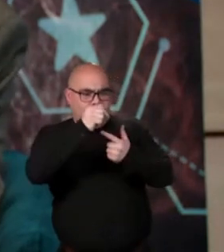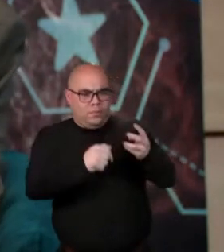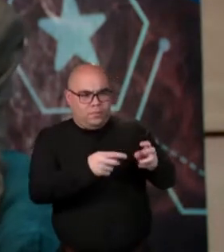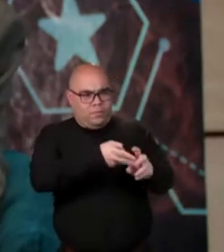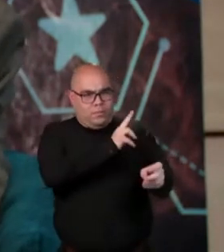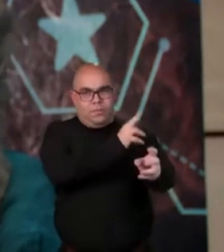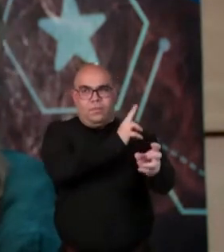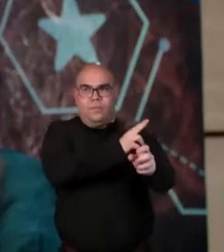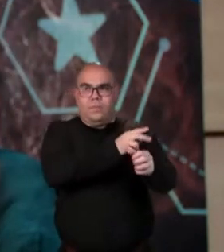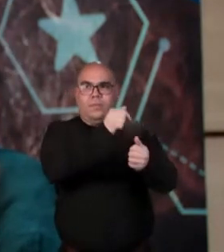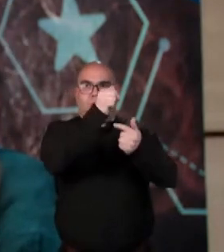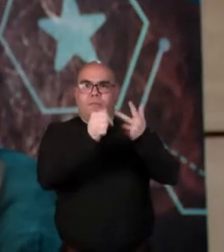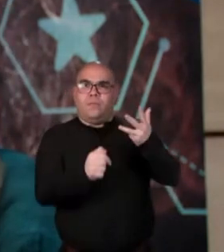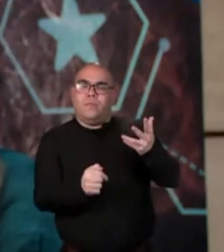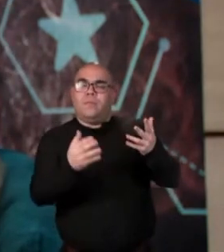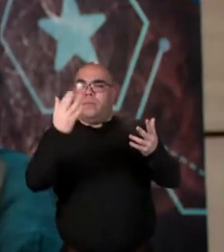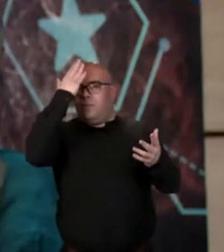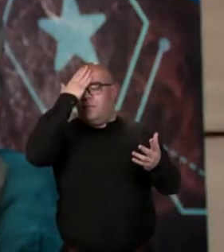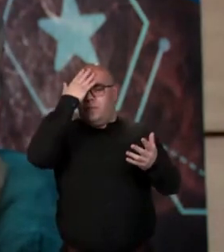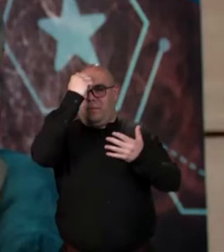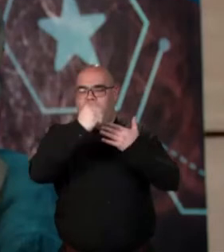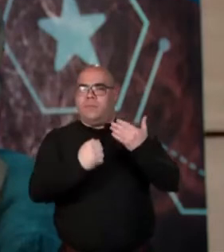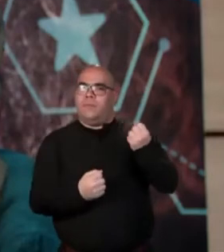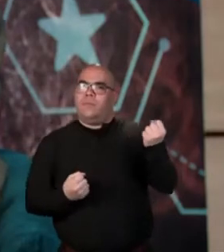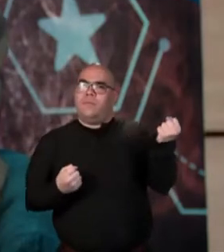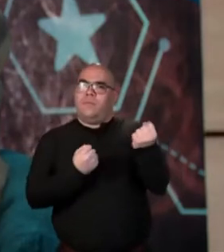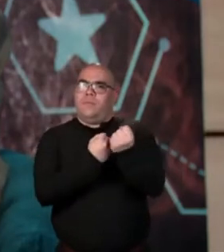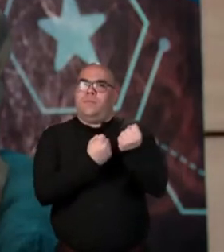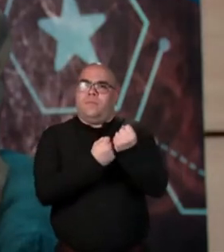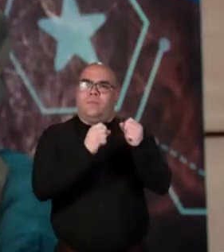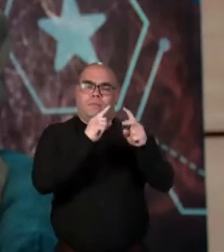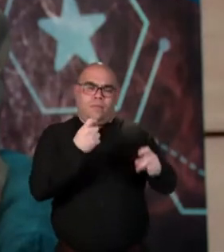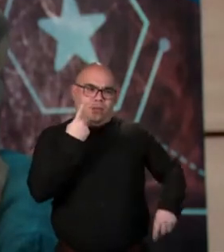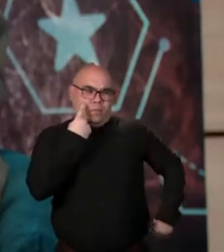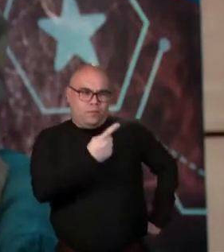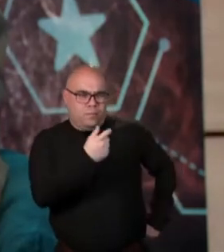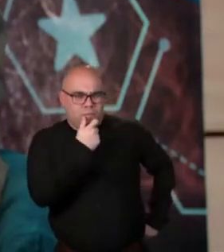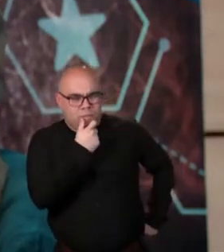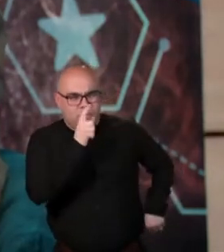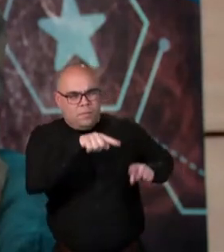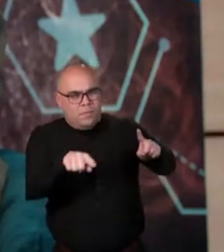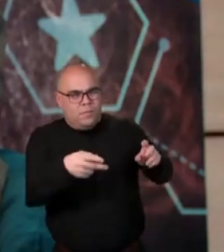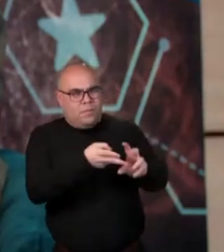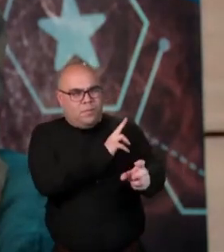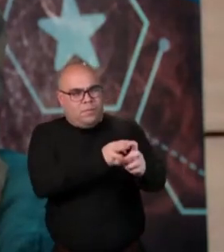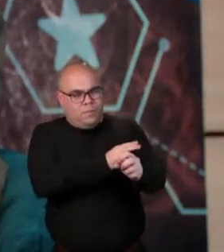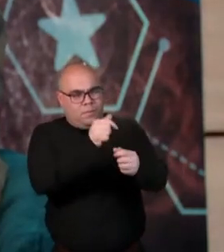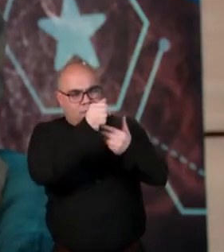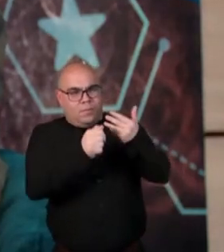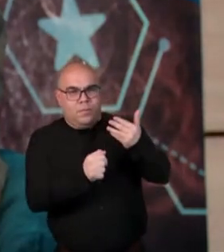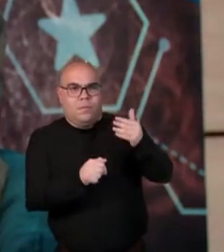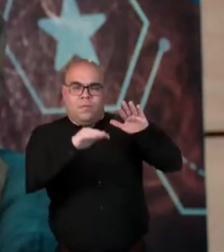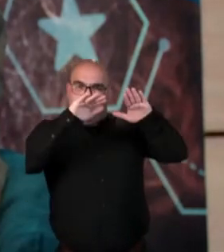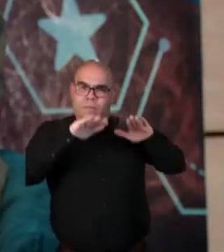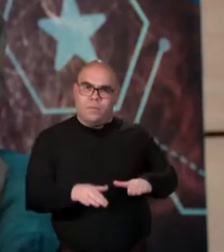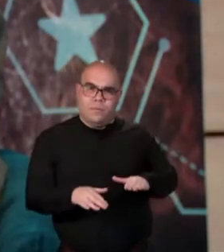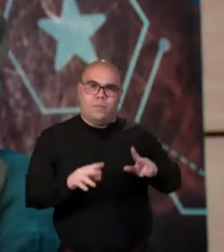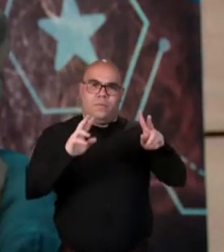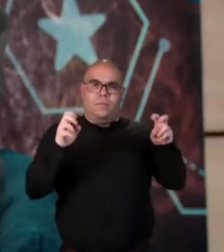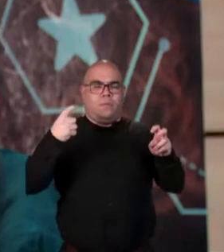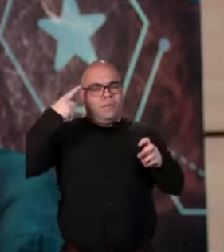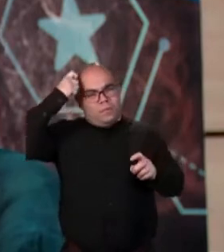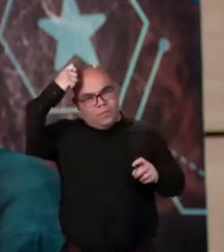mecanismos para apoyar a mitigar esas causas de deserción minimizar ese riesgo de deserción de nuestros estudiantes